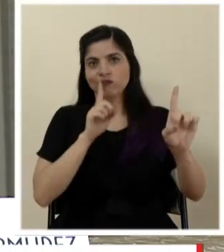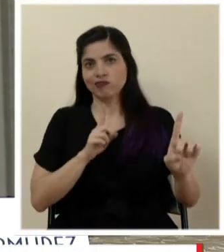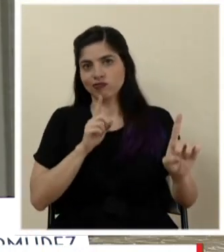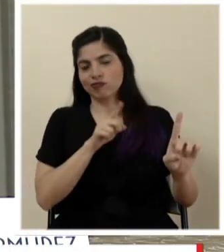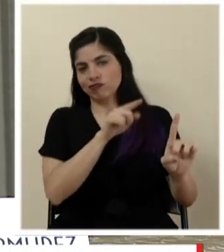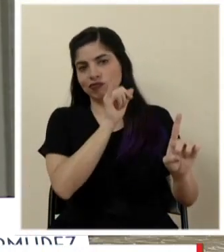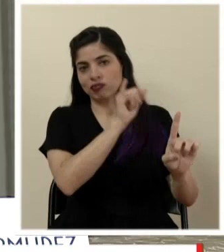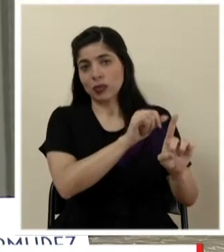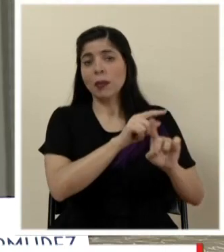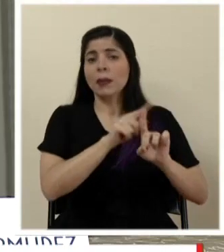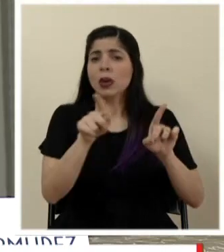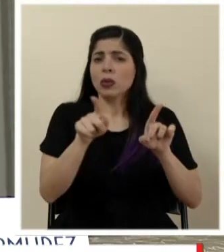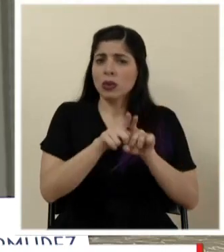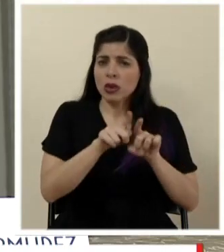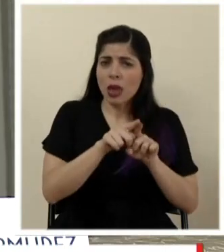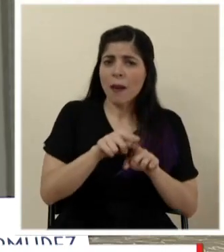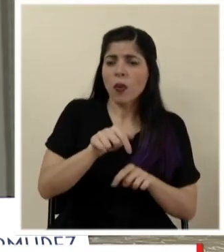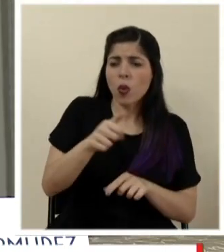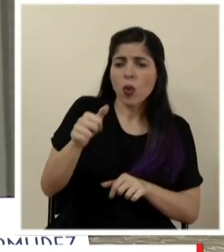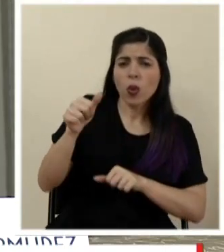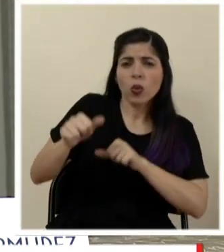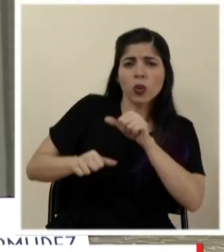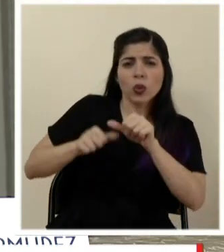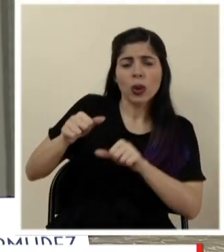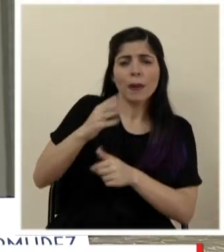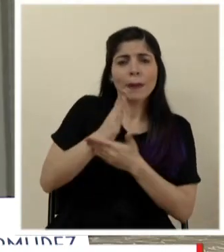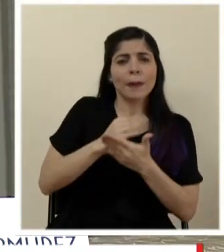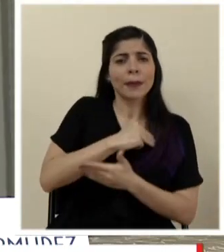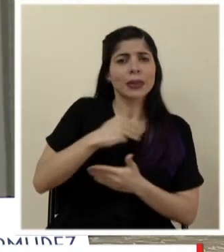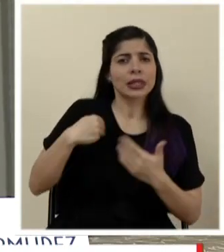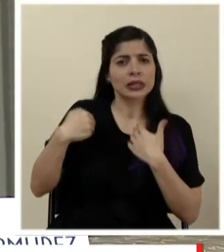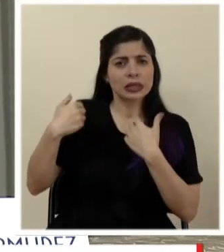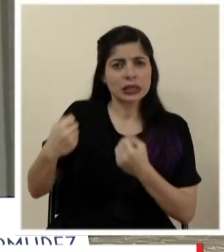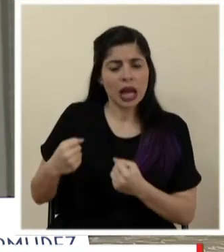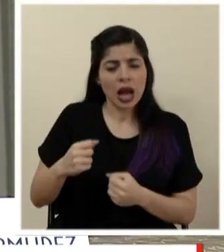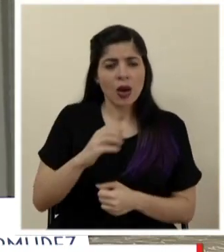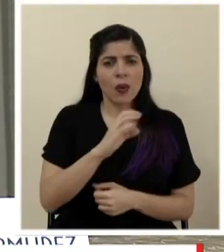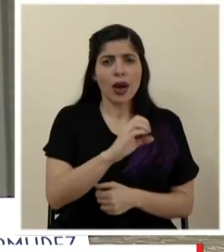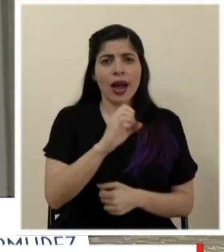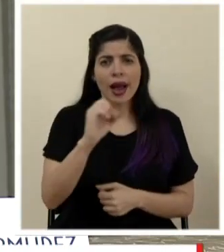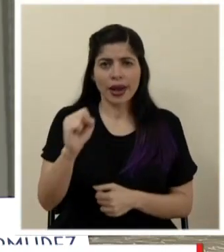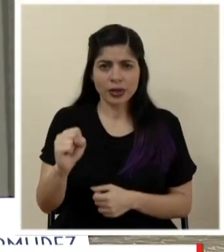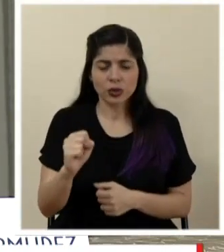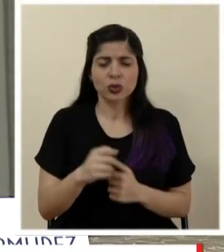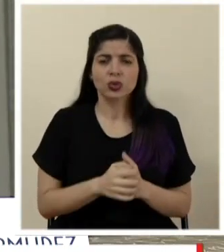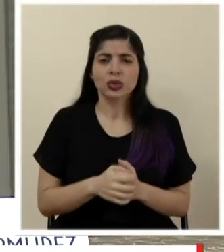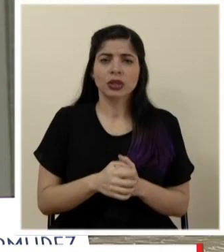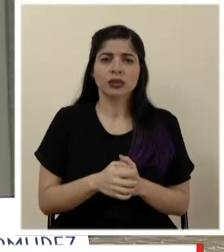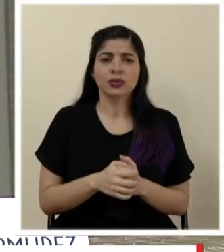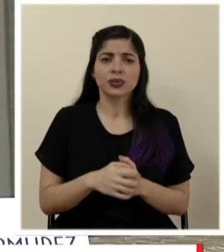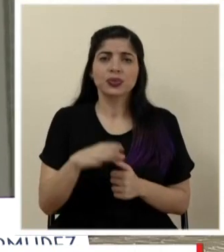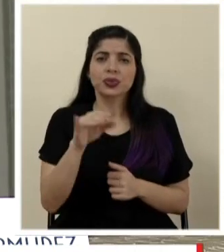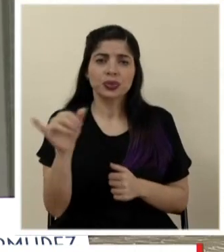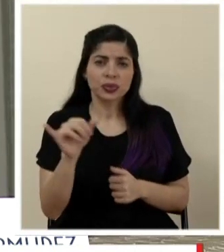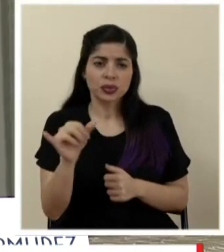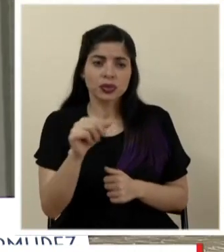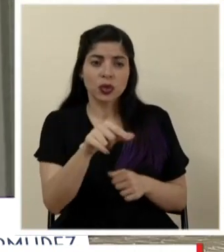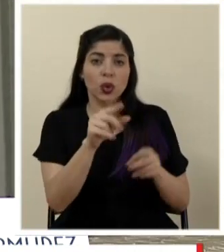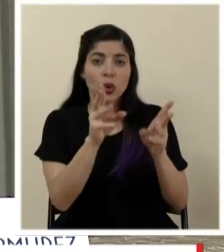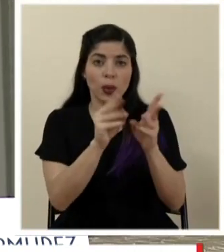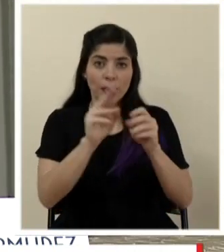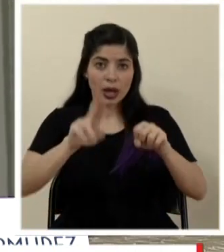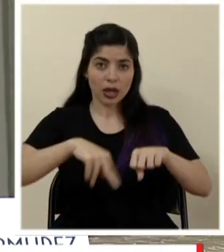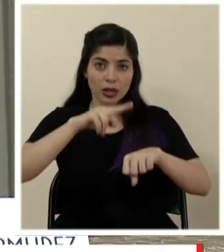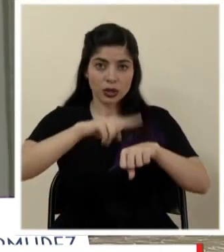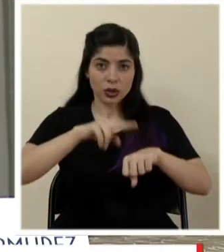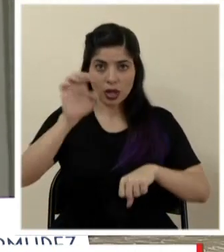social. Pero también se han sumado los esfuerzos del Ministerio de Salud, de la Caja Costarricense de Seguro Social y de la Comisión